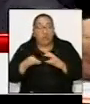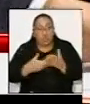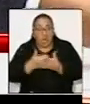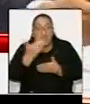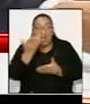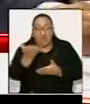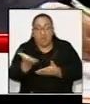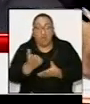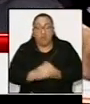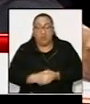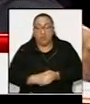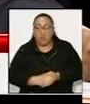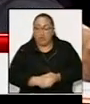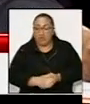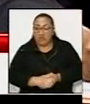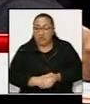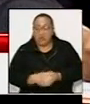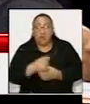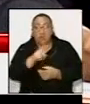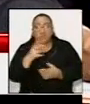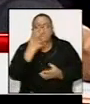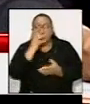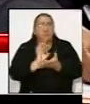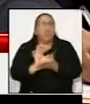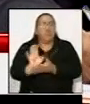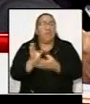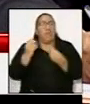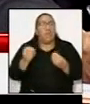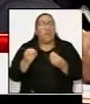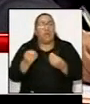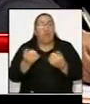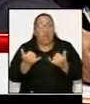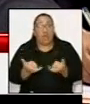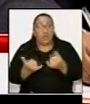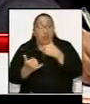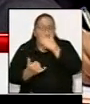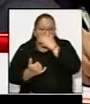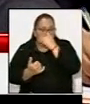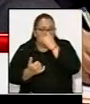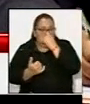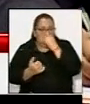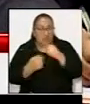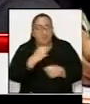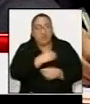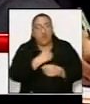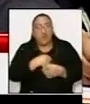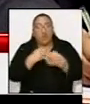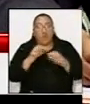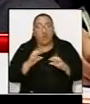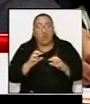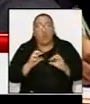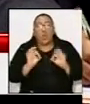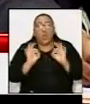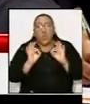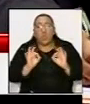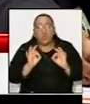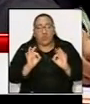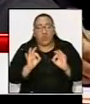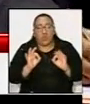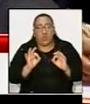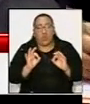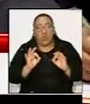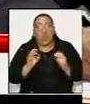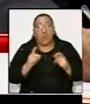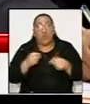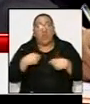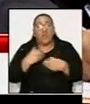tuvo su rechazo porque ahora el ministerio público justamente en los casos de los